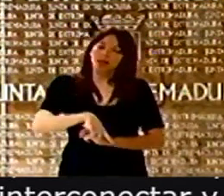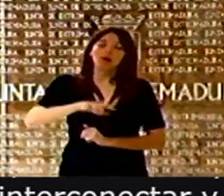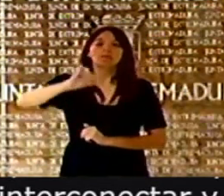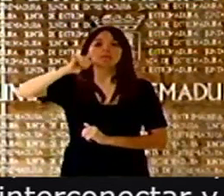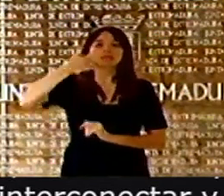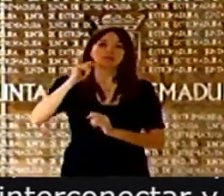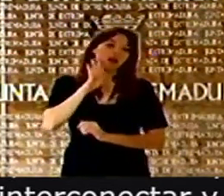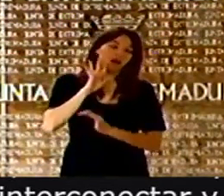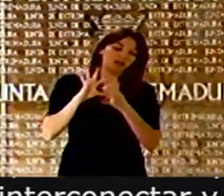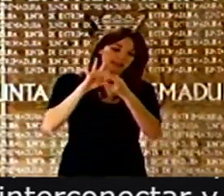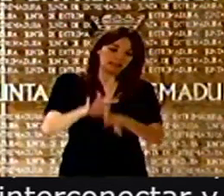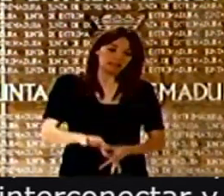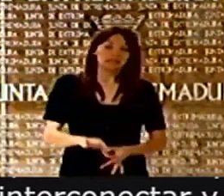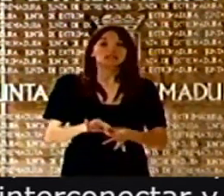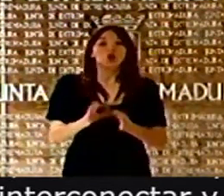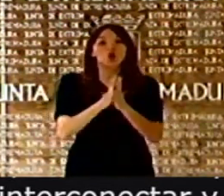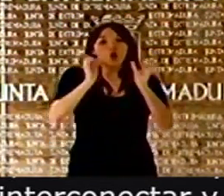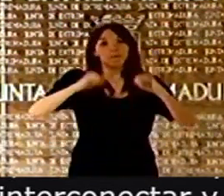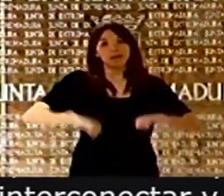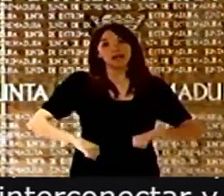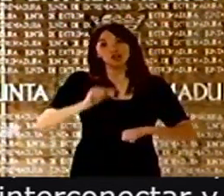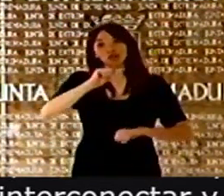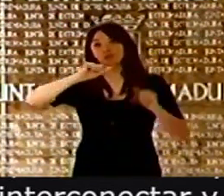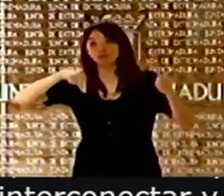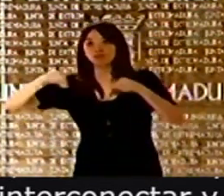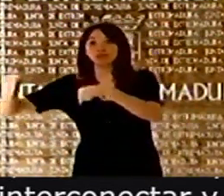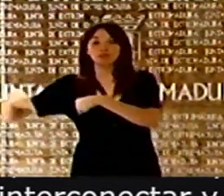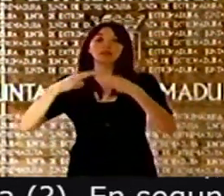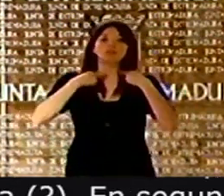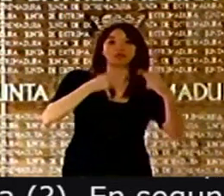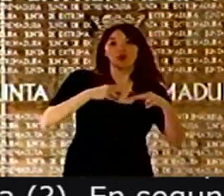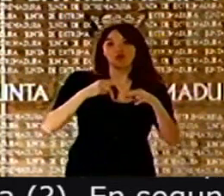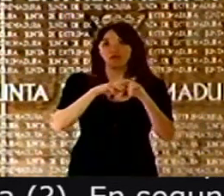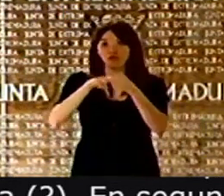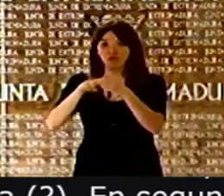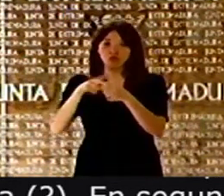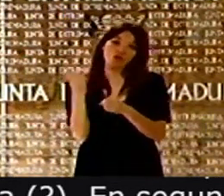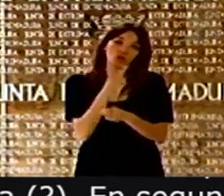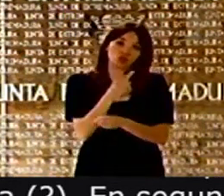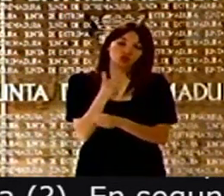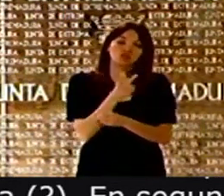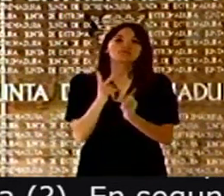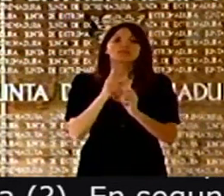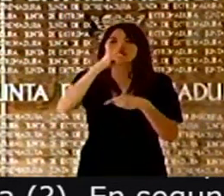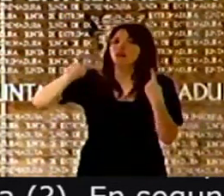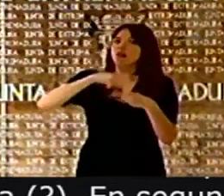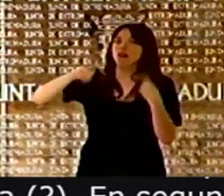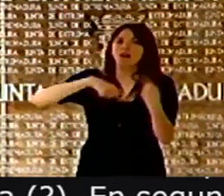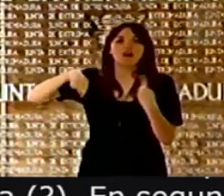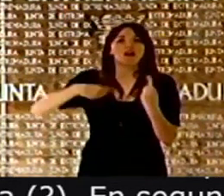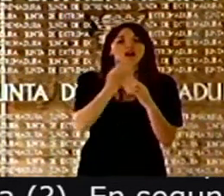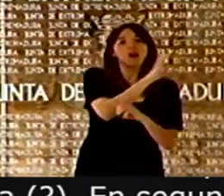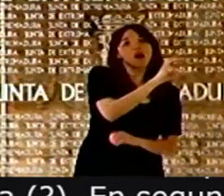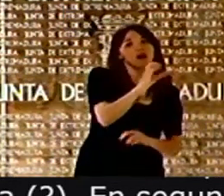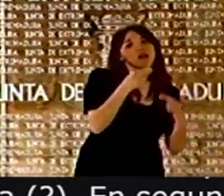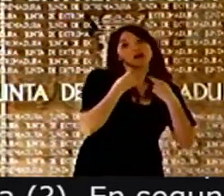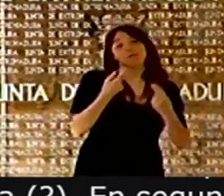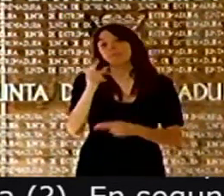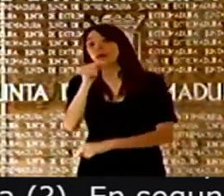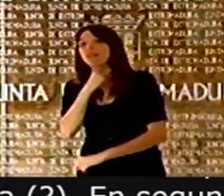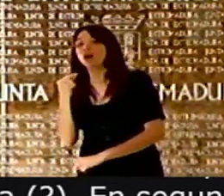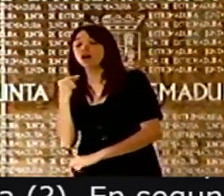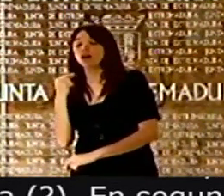del anterior, sendos convenios con las diputaciones provinciales. Son convenios que se hacen todos los años con la Diputación de Cáceres y la Diputación de Badajoz